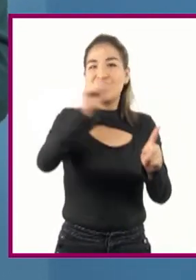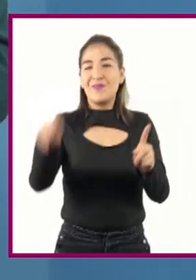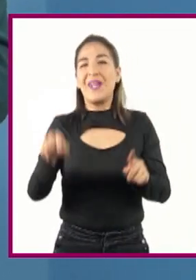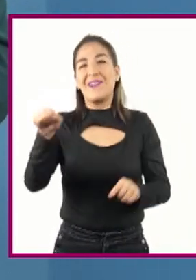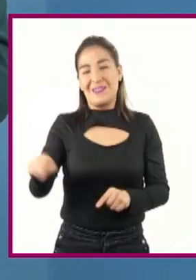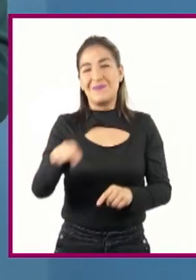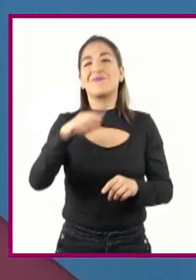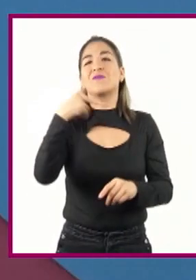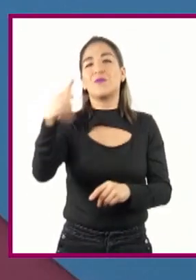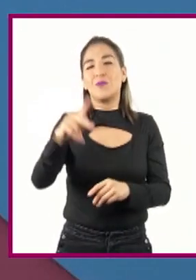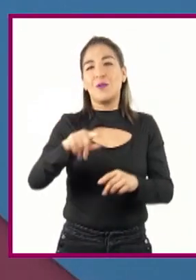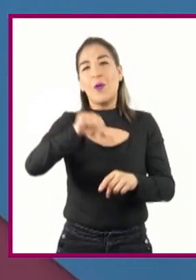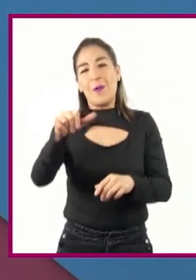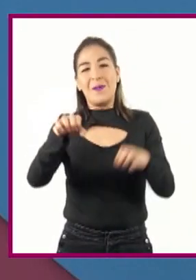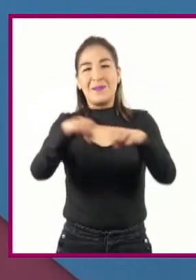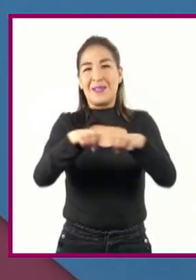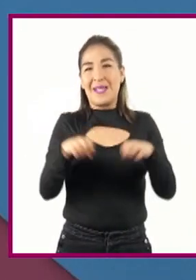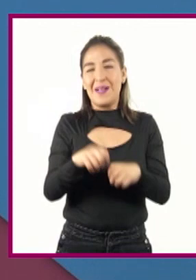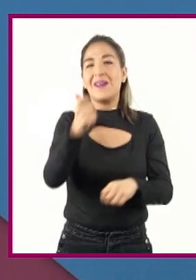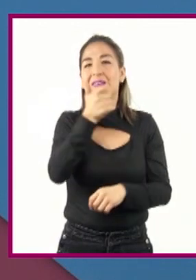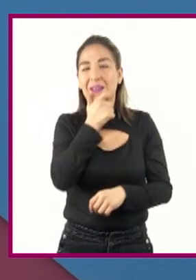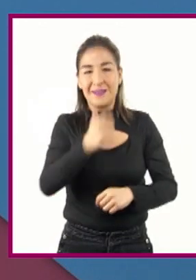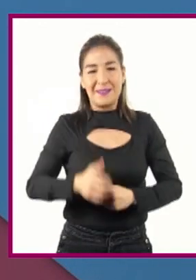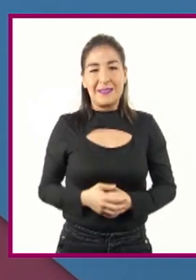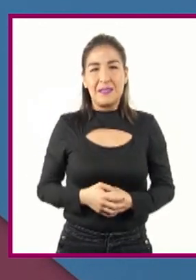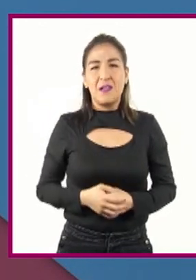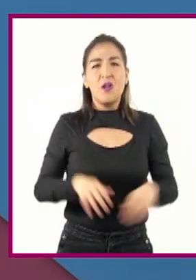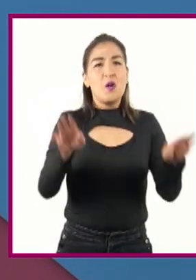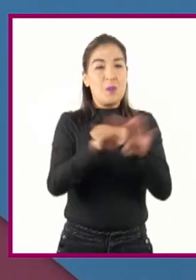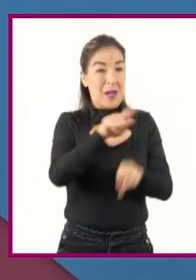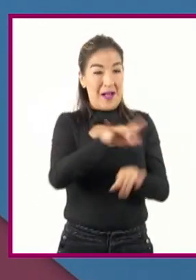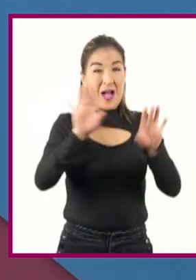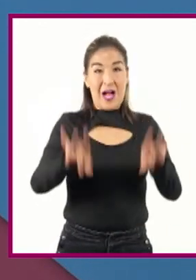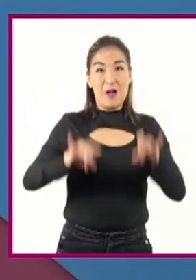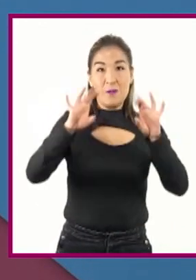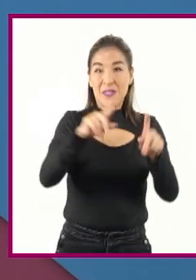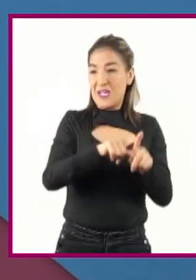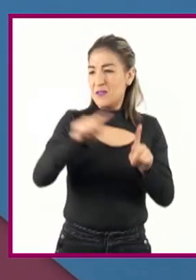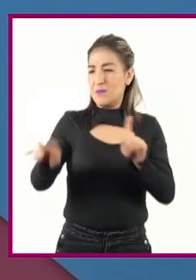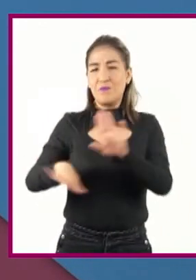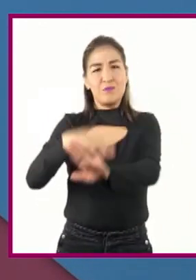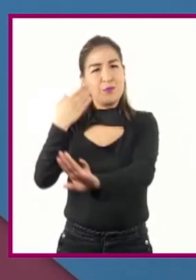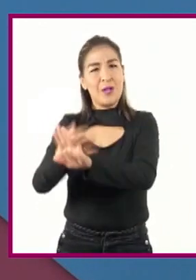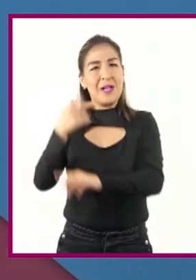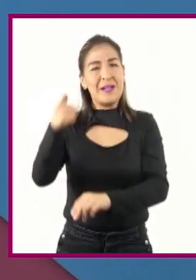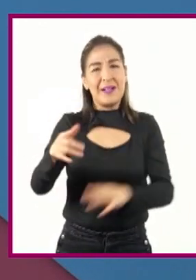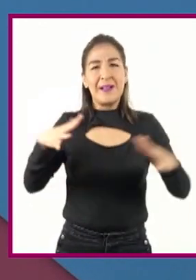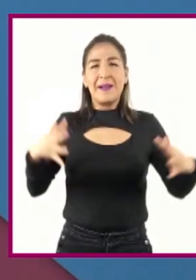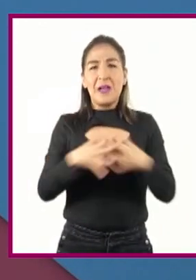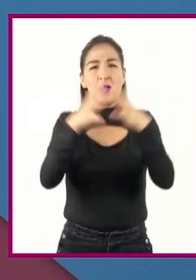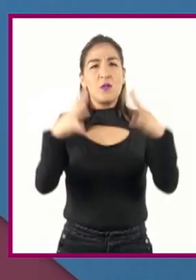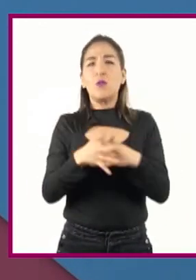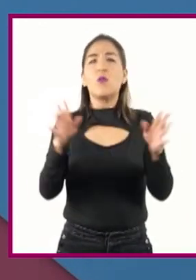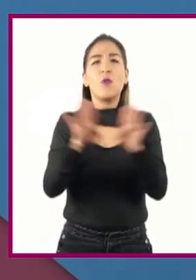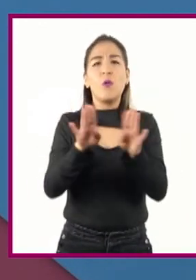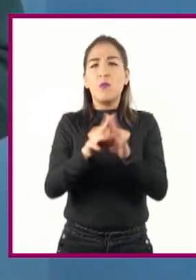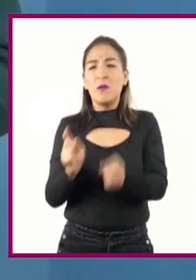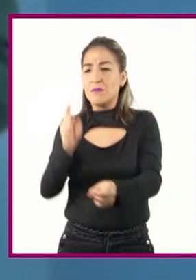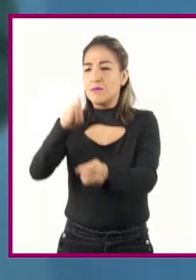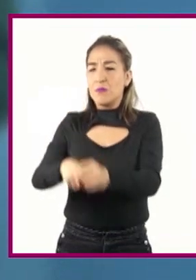Entente. Y luego de que Austria le declaró la guerra a Serbia, ¿cómo se sumaron los demás